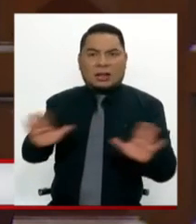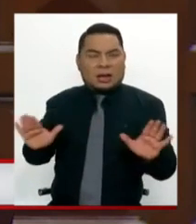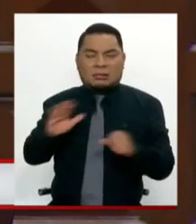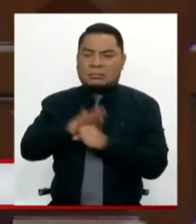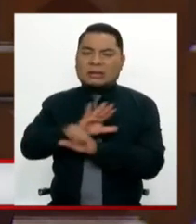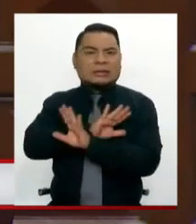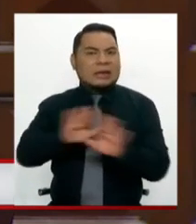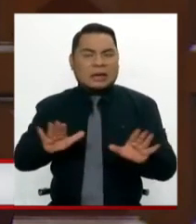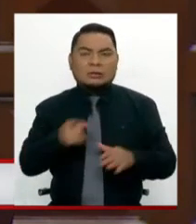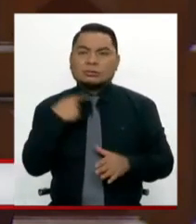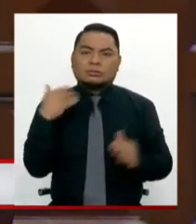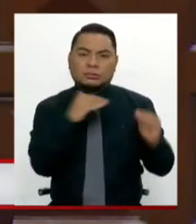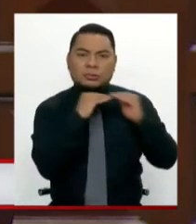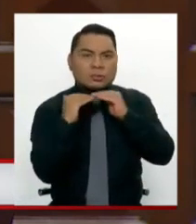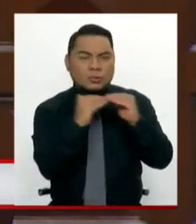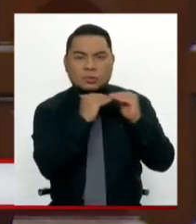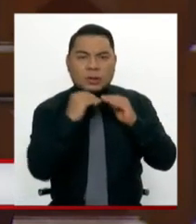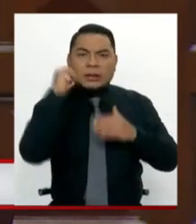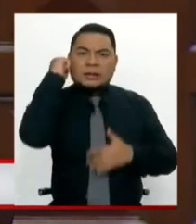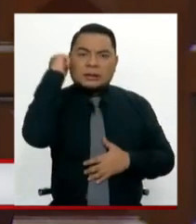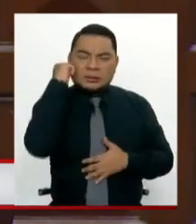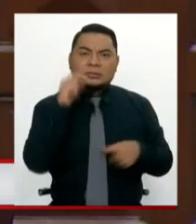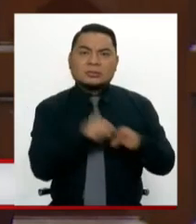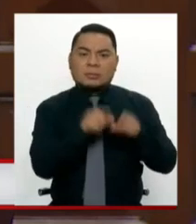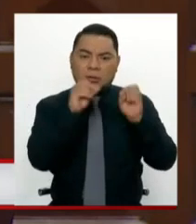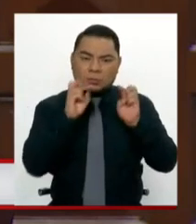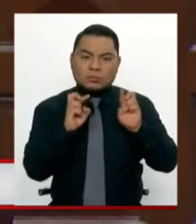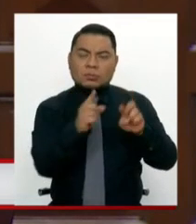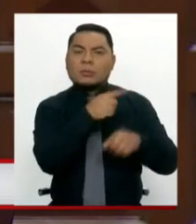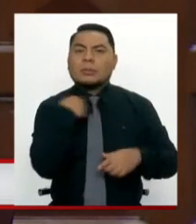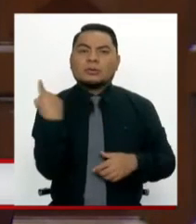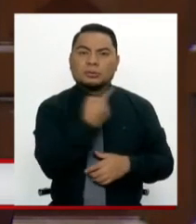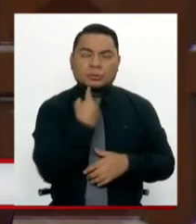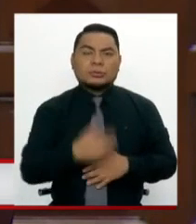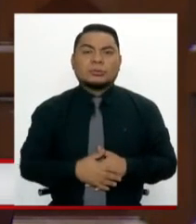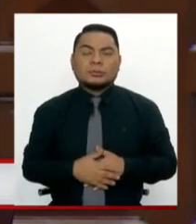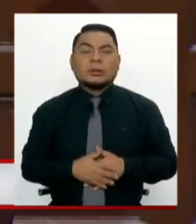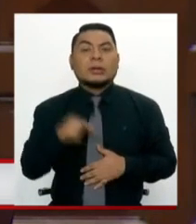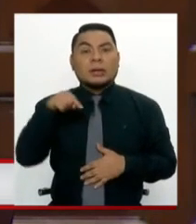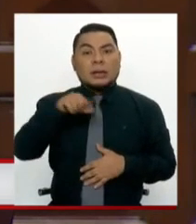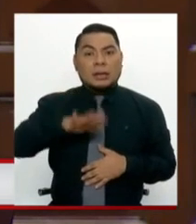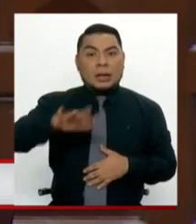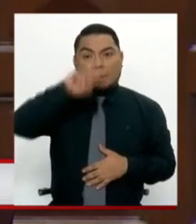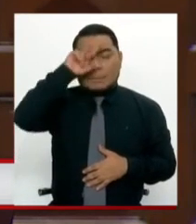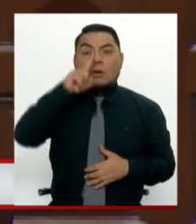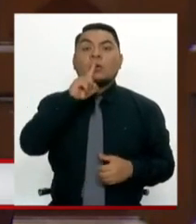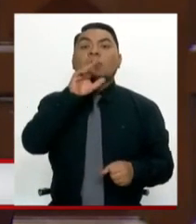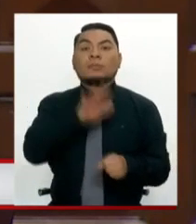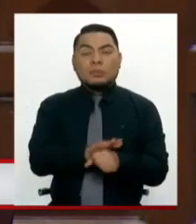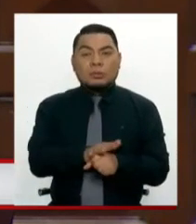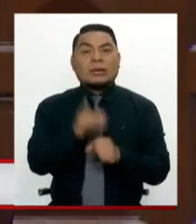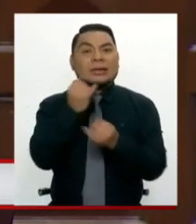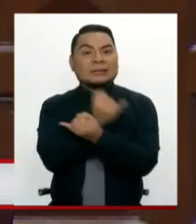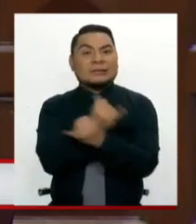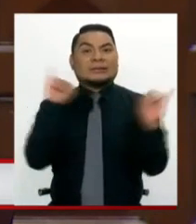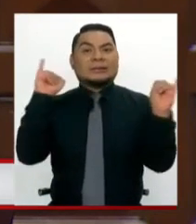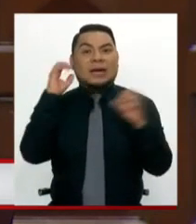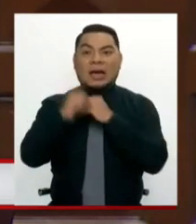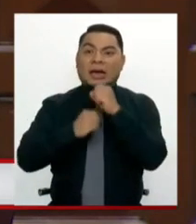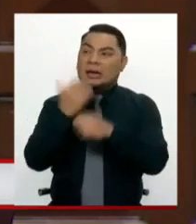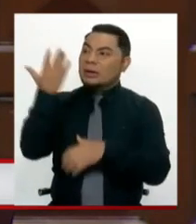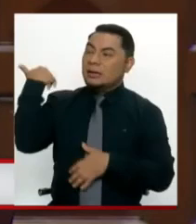ninguna índole, con igualdad de derechos y oportunidades para todos. El Perú que prometió la independencia